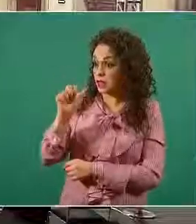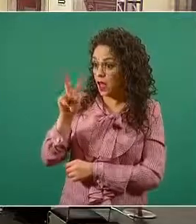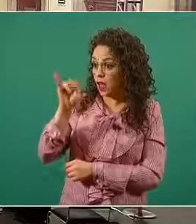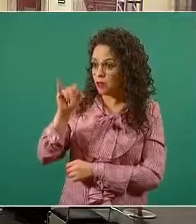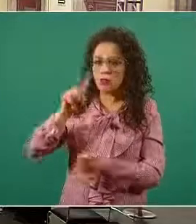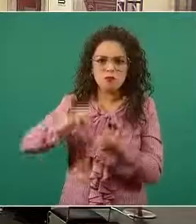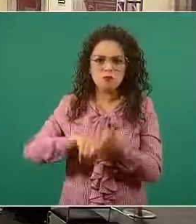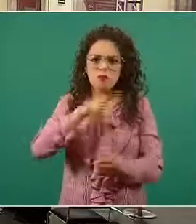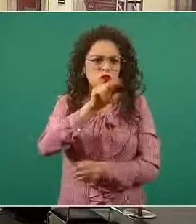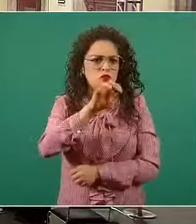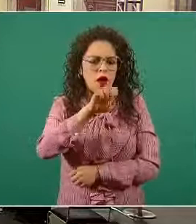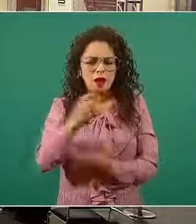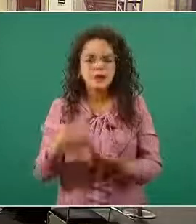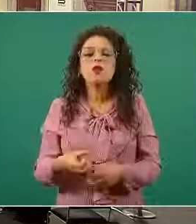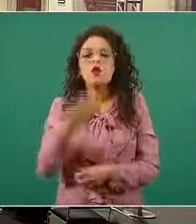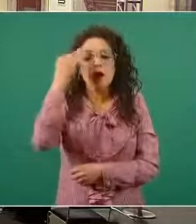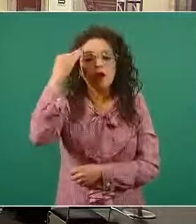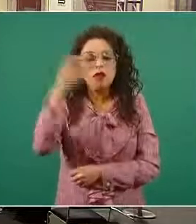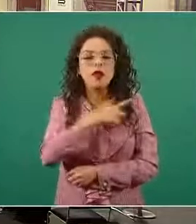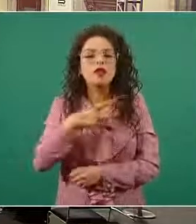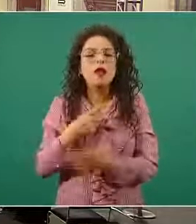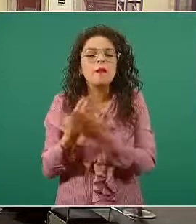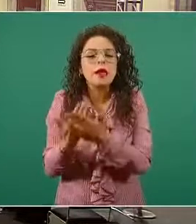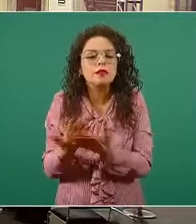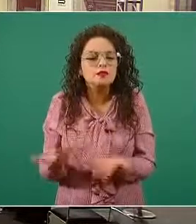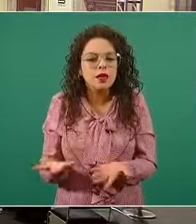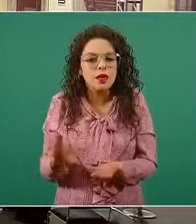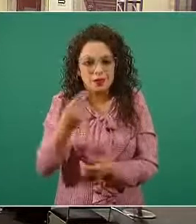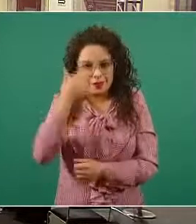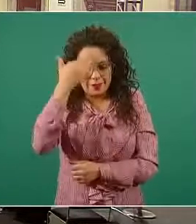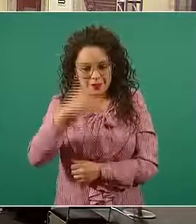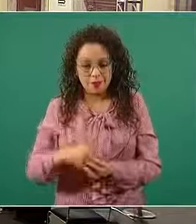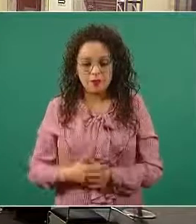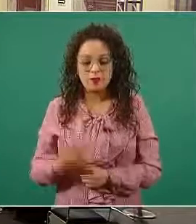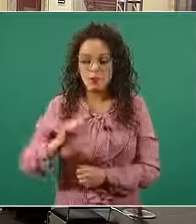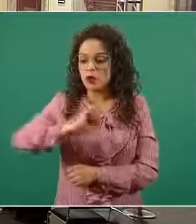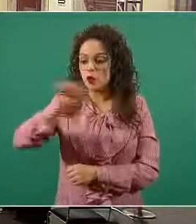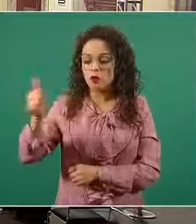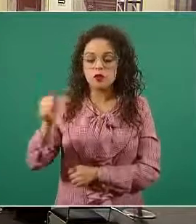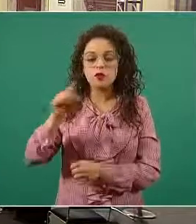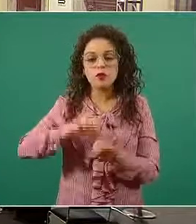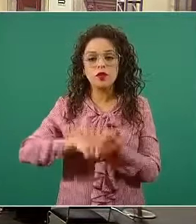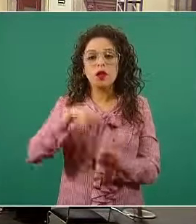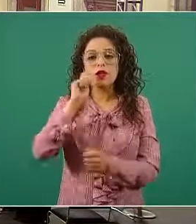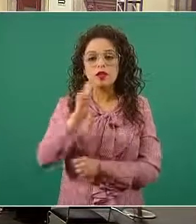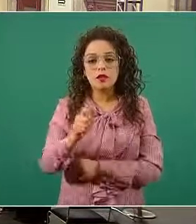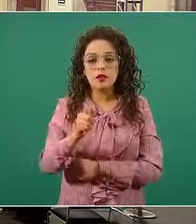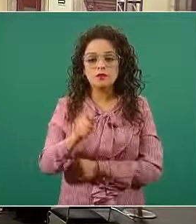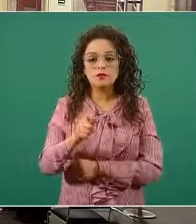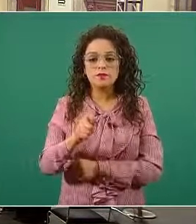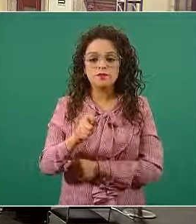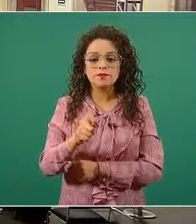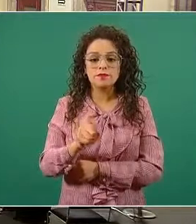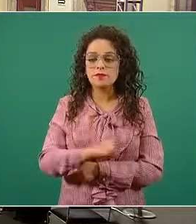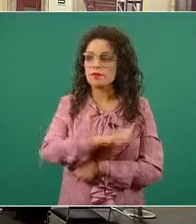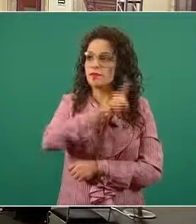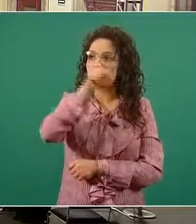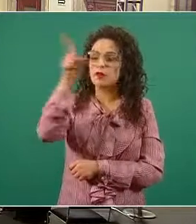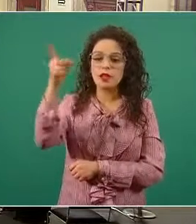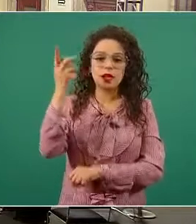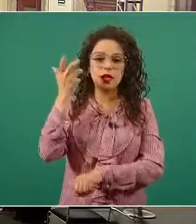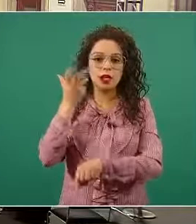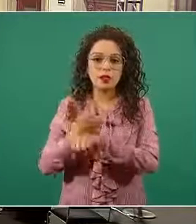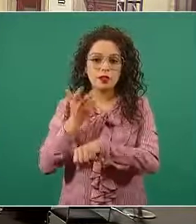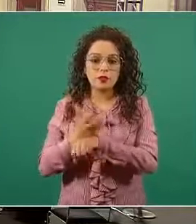han preguntado suscriptores acerca de la vacunación de nuestros compatriotas mexicanos allá en